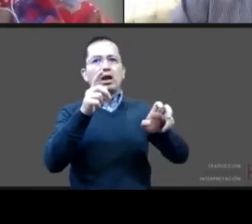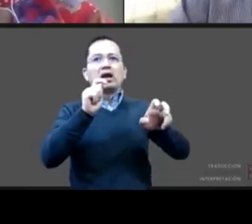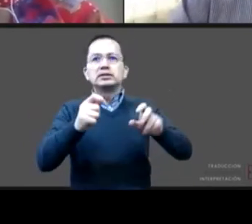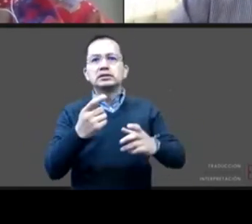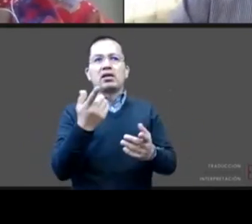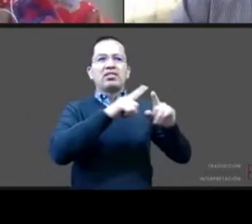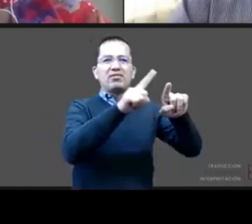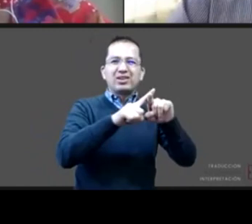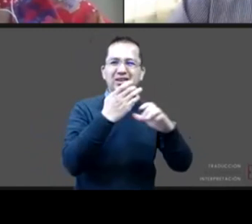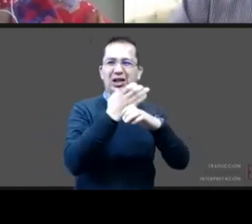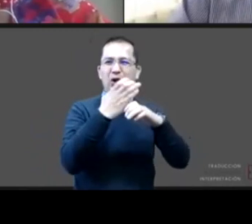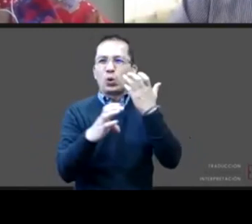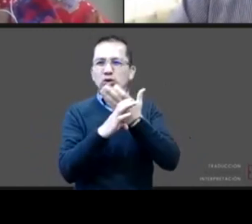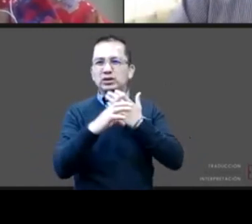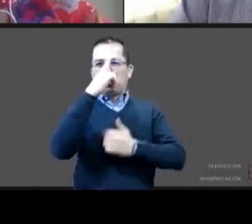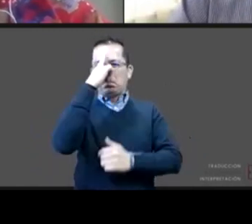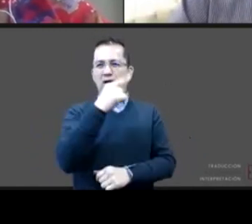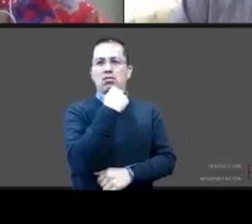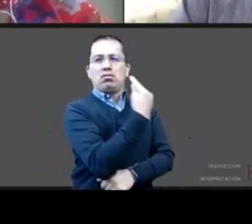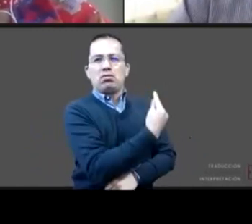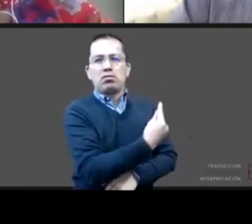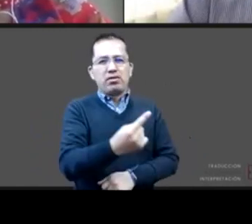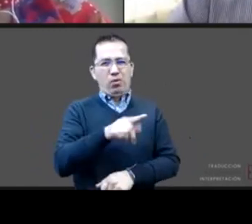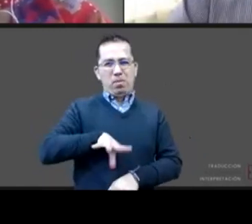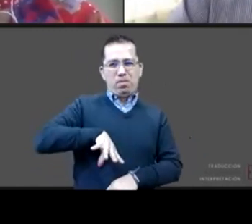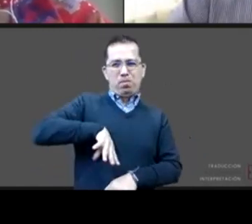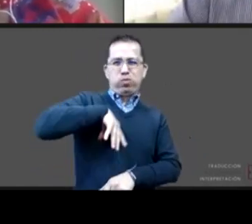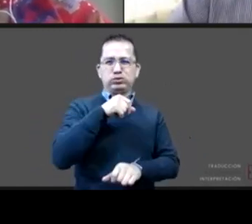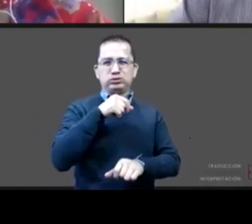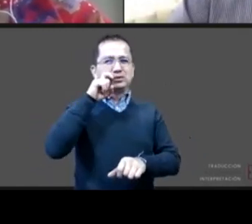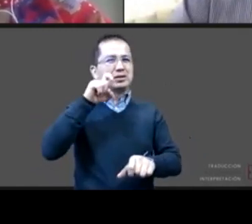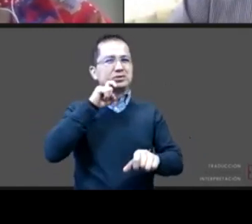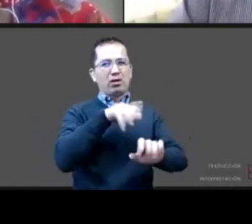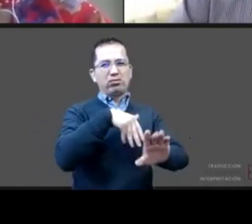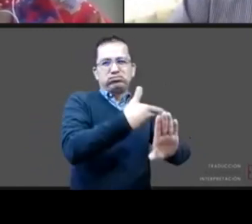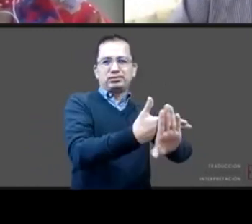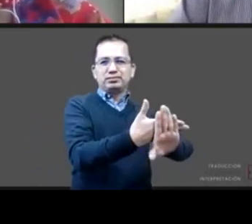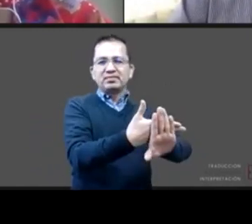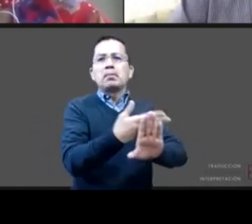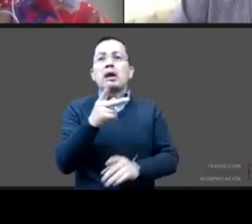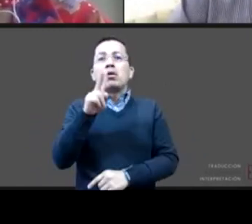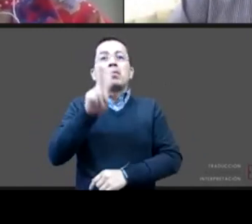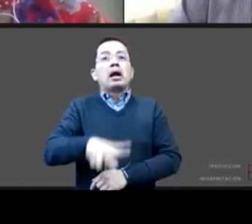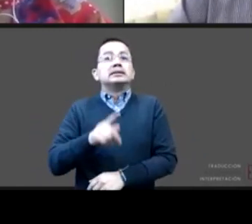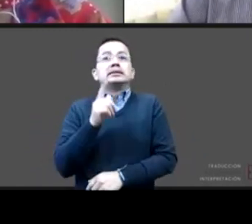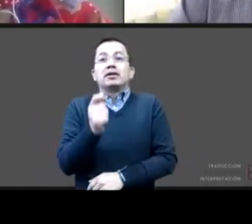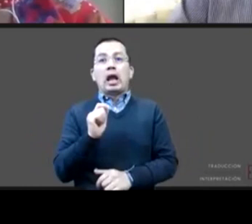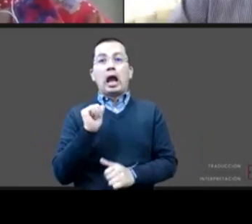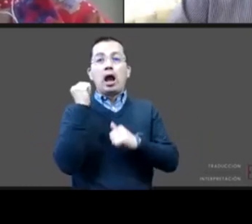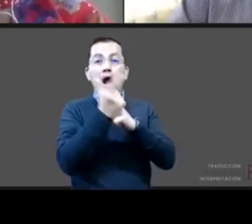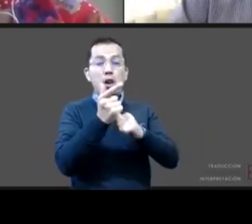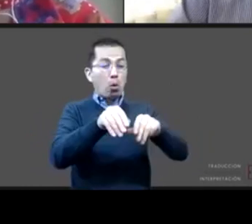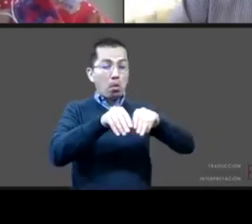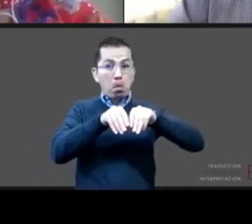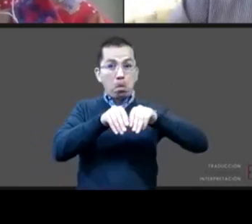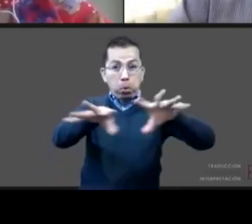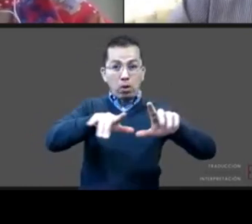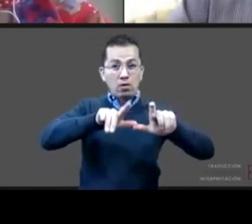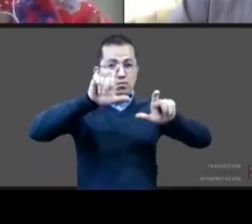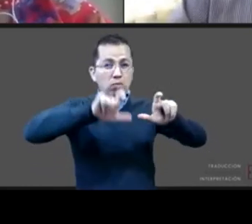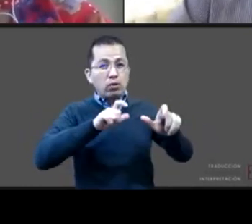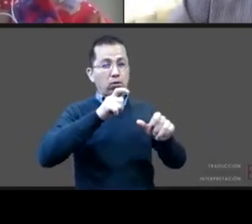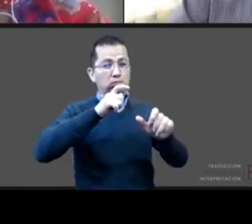esto me parece muy importante destacarlo, detrás de cada material hay una víctima, hay un niño, una niña, un adolescente que